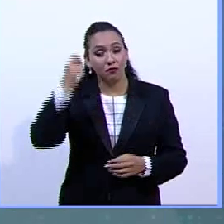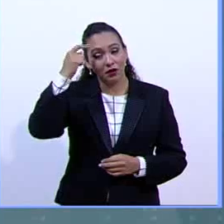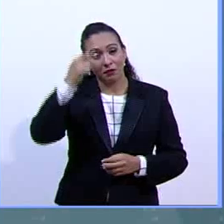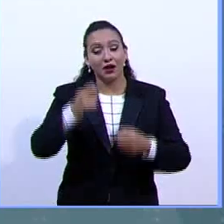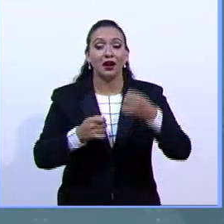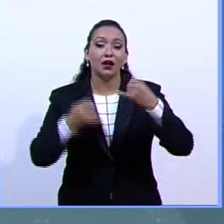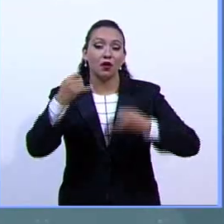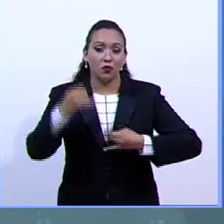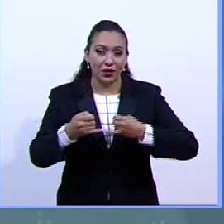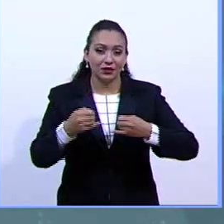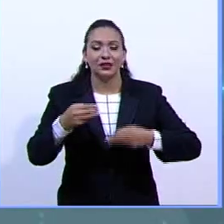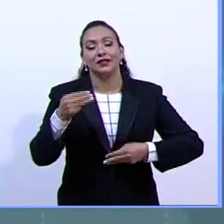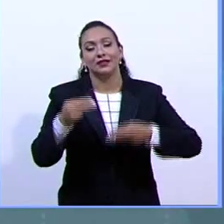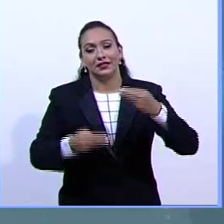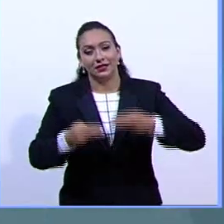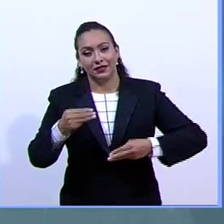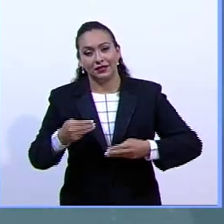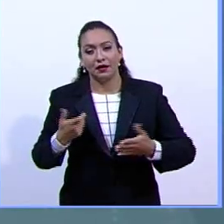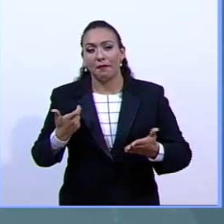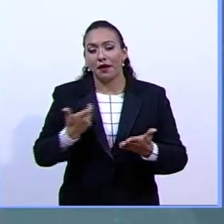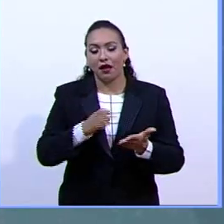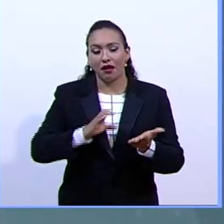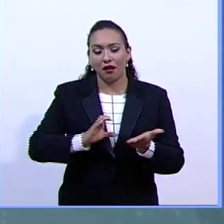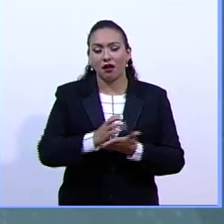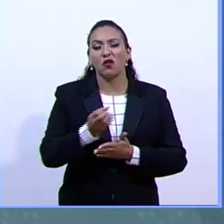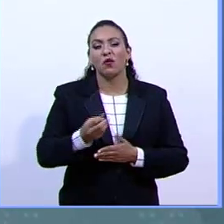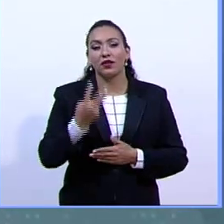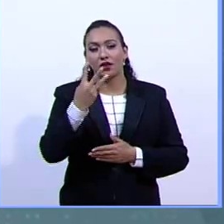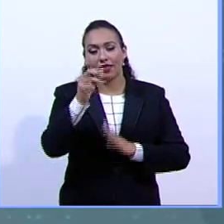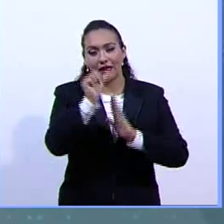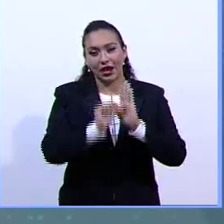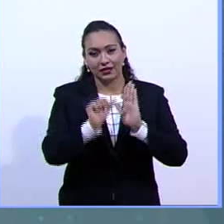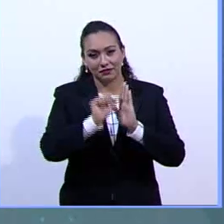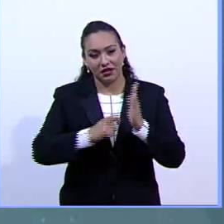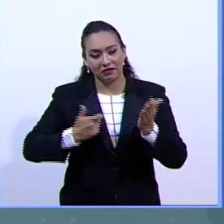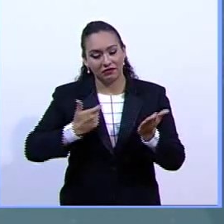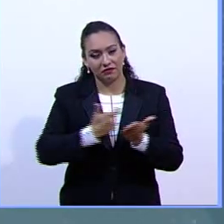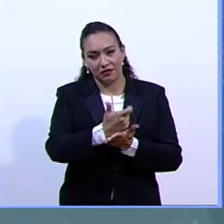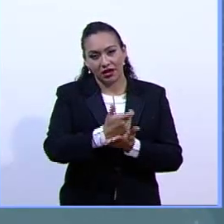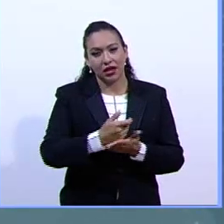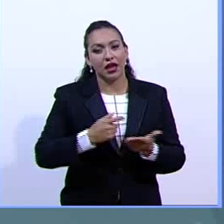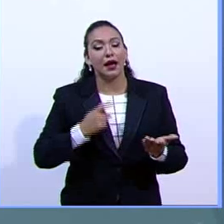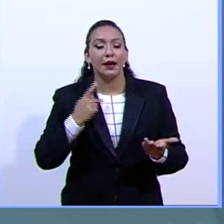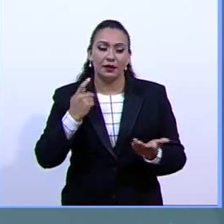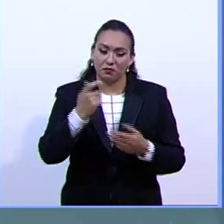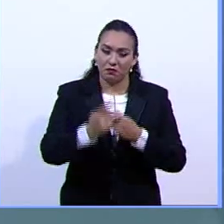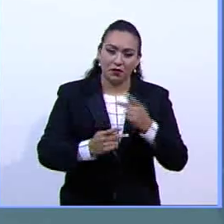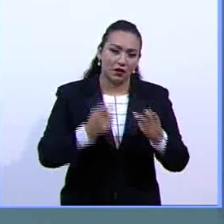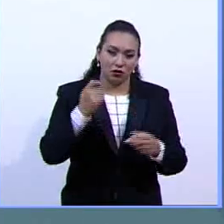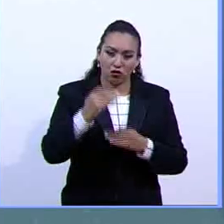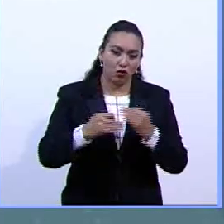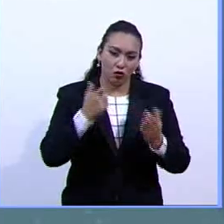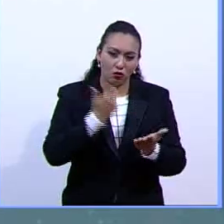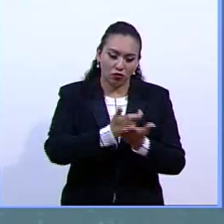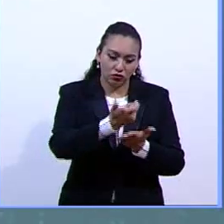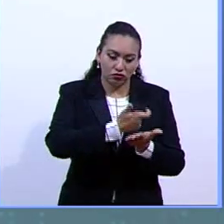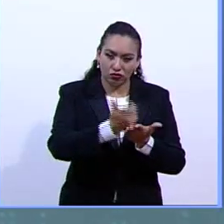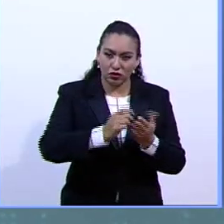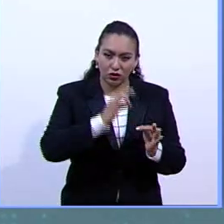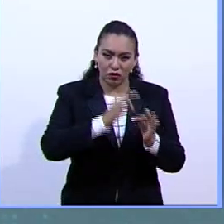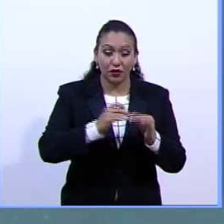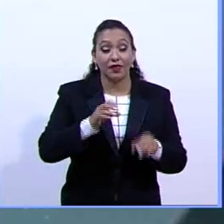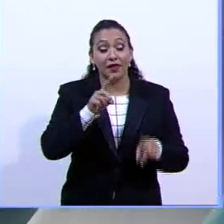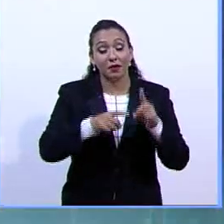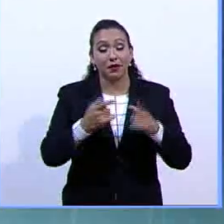y magistrados locales con un finiquito equivalente a 3 meses de sueldo, prestaciones y un porcentaje de compensación conforme a su